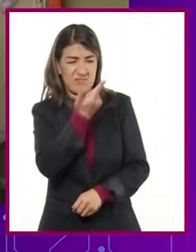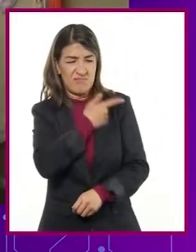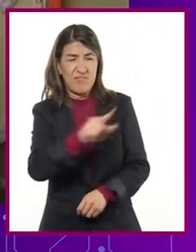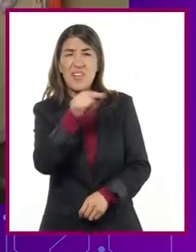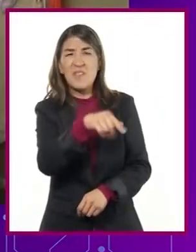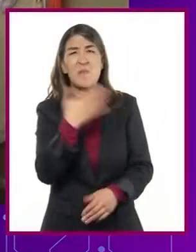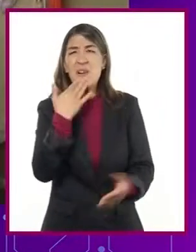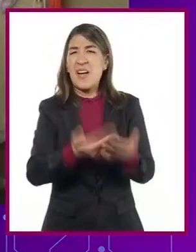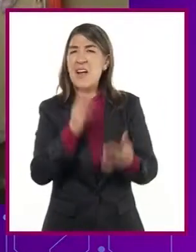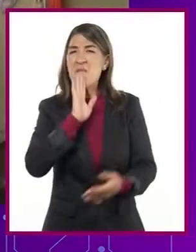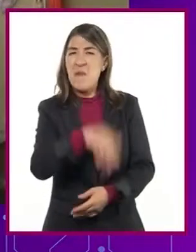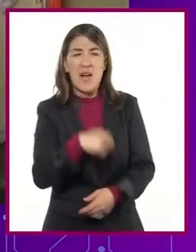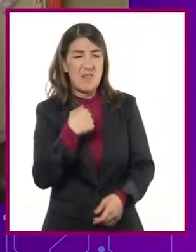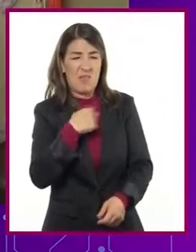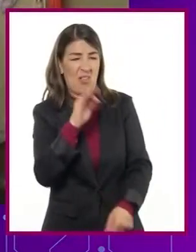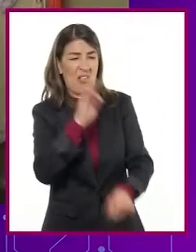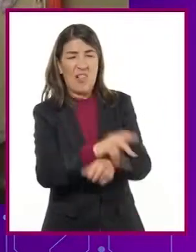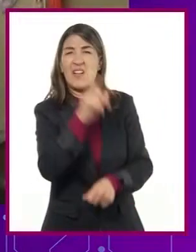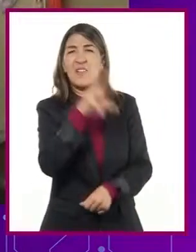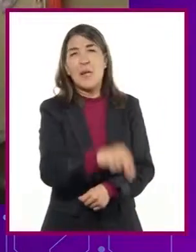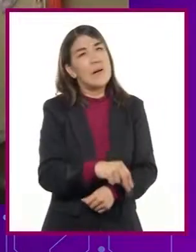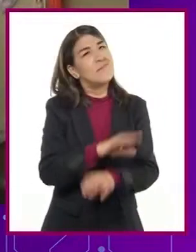nos gustaría, o lo que más nos